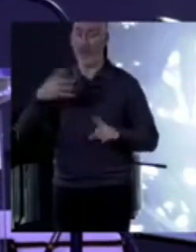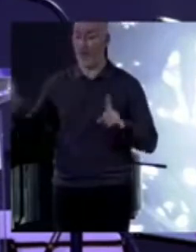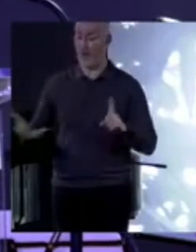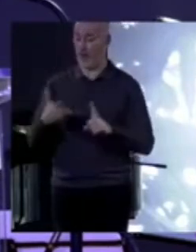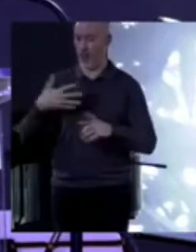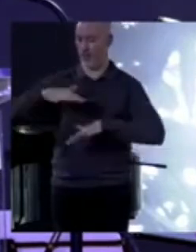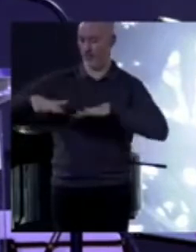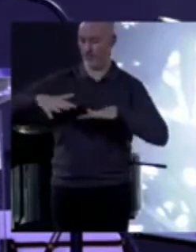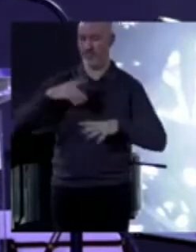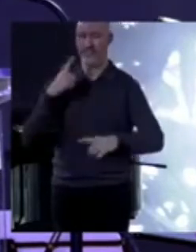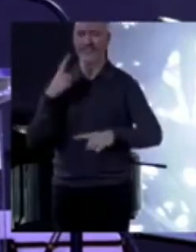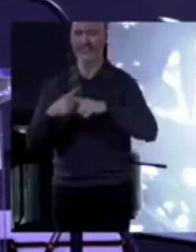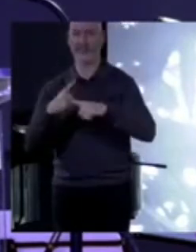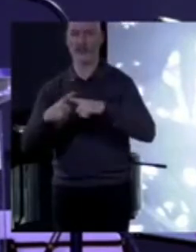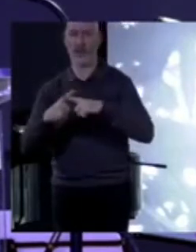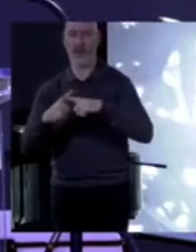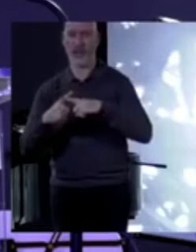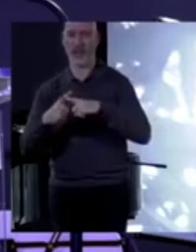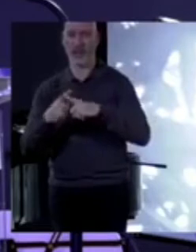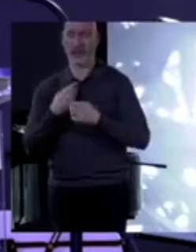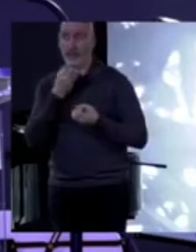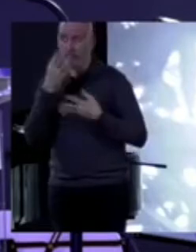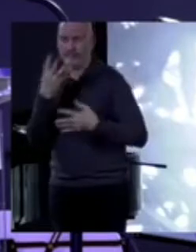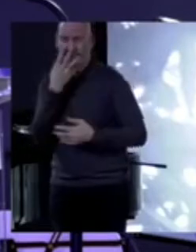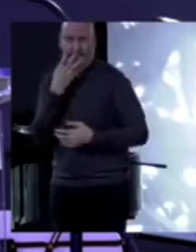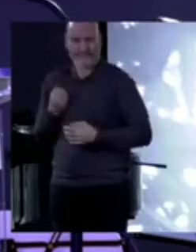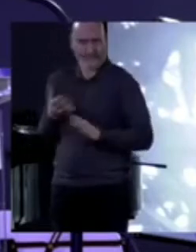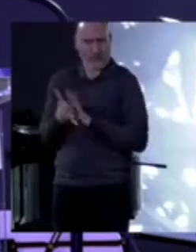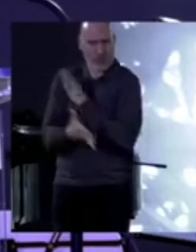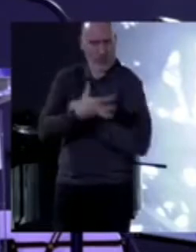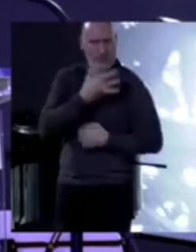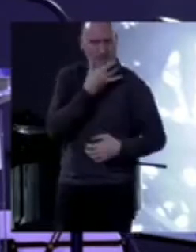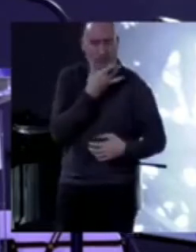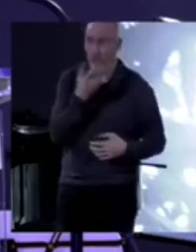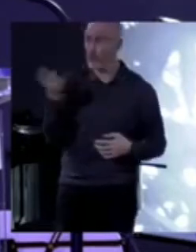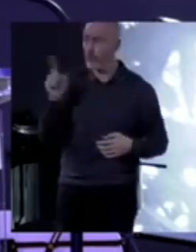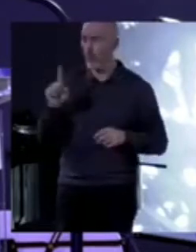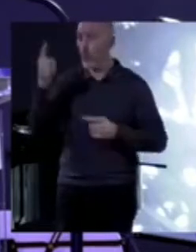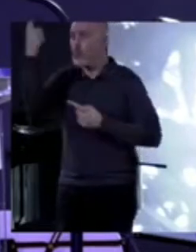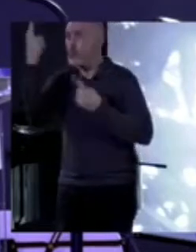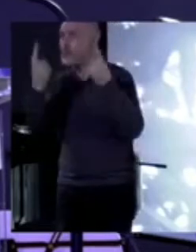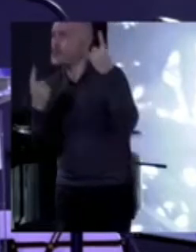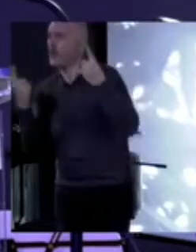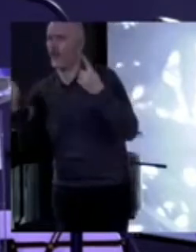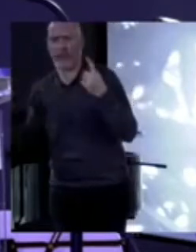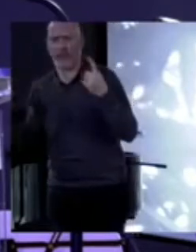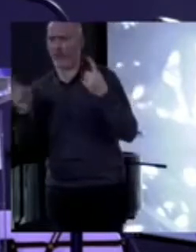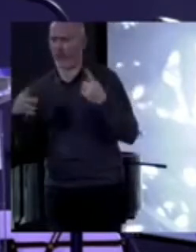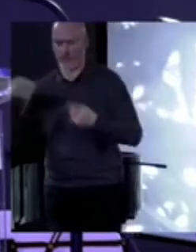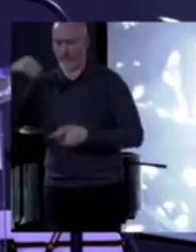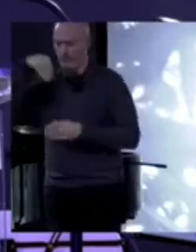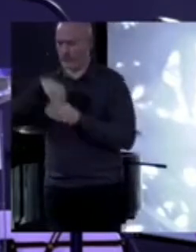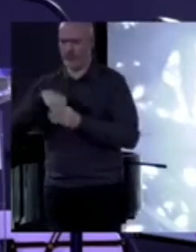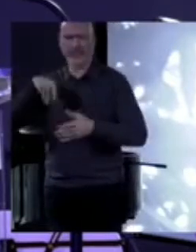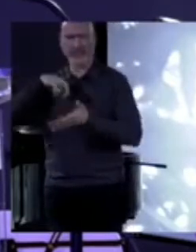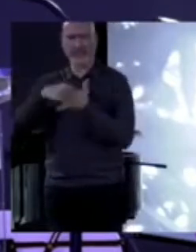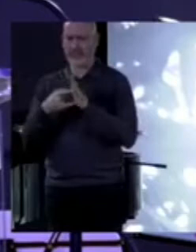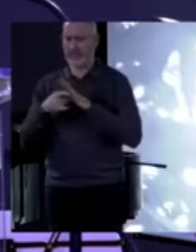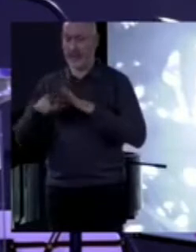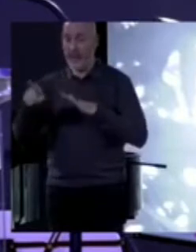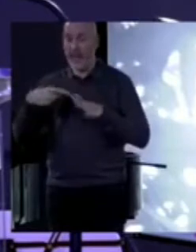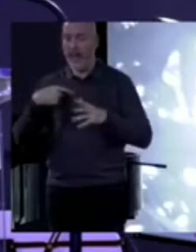sexual, la que no contábamos por vergüenza, no eran casos concretos, sino que formaban parte de un sistema